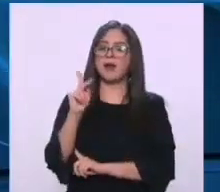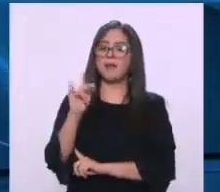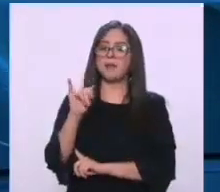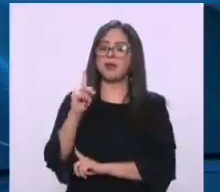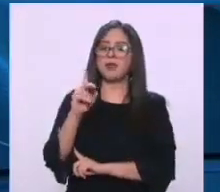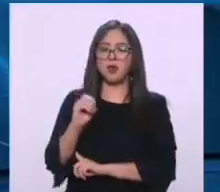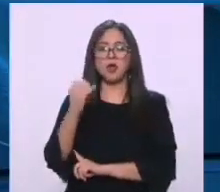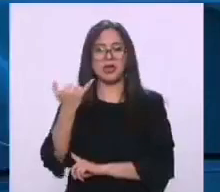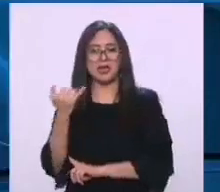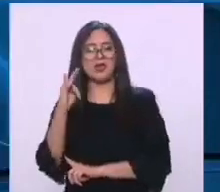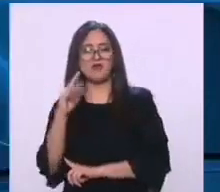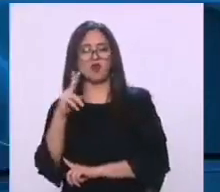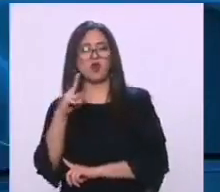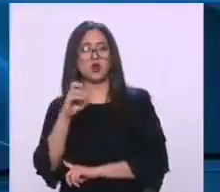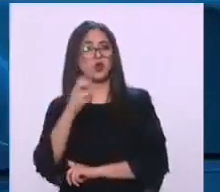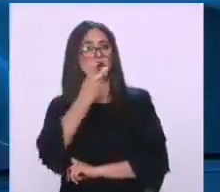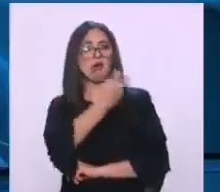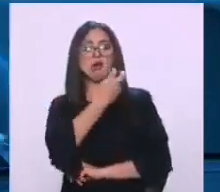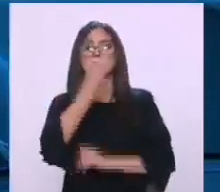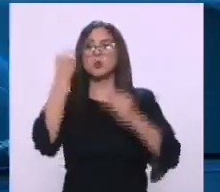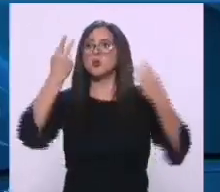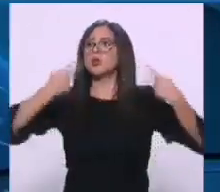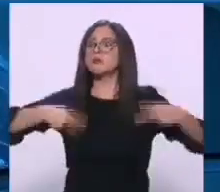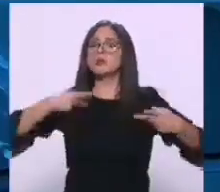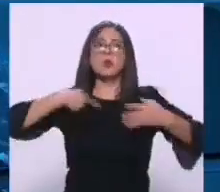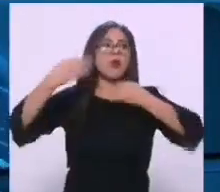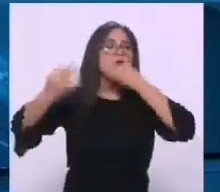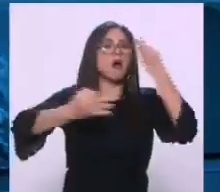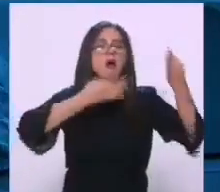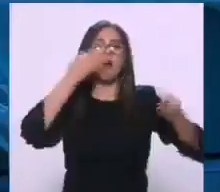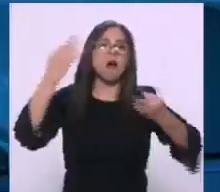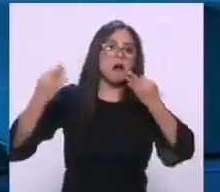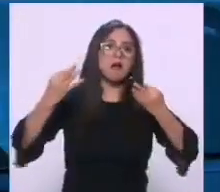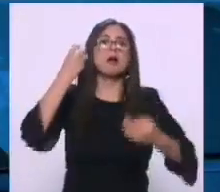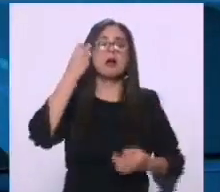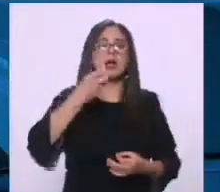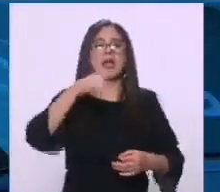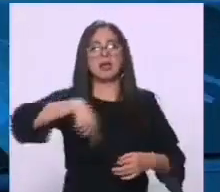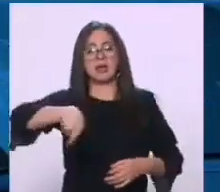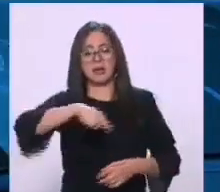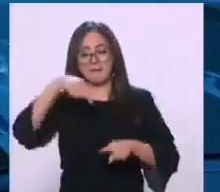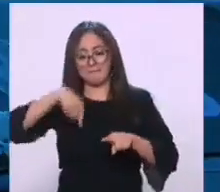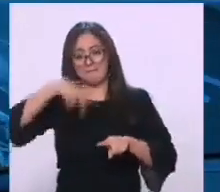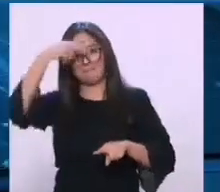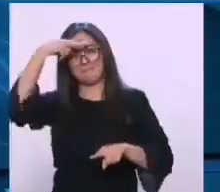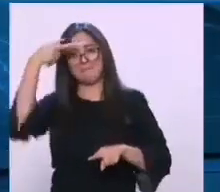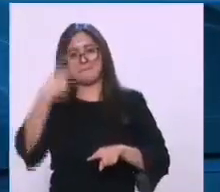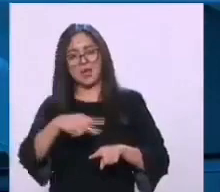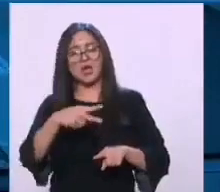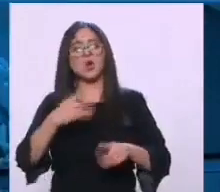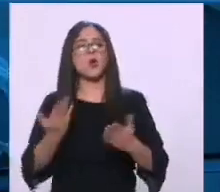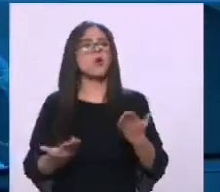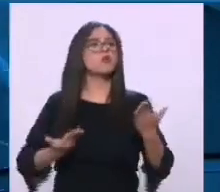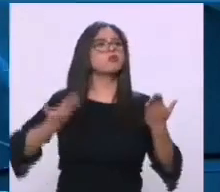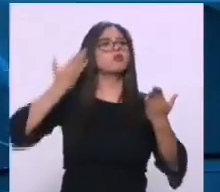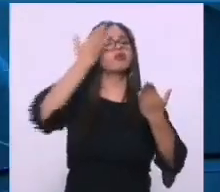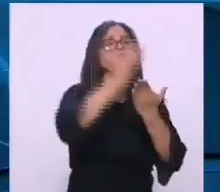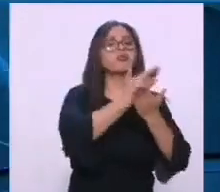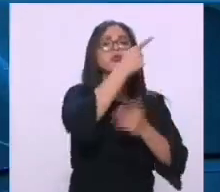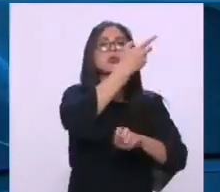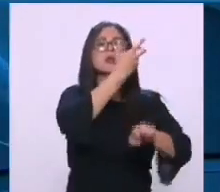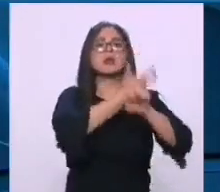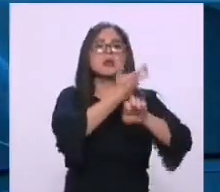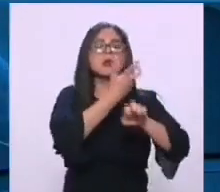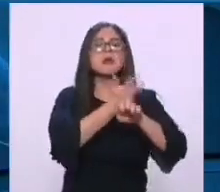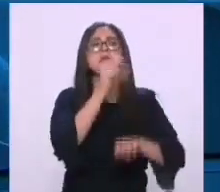muy puntual la nota diplomática que ha enviado la Cancillería a la Embajada de Estados Unidos en México, solicitándole